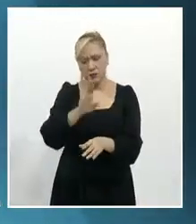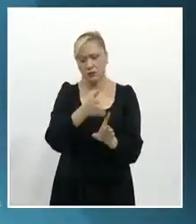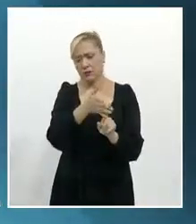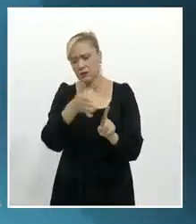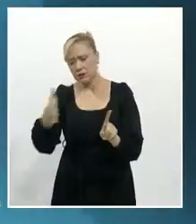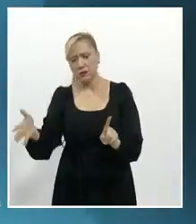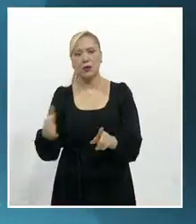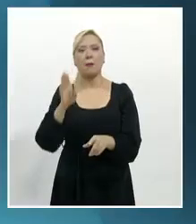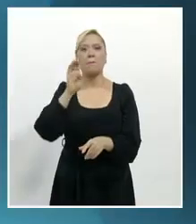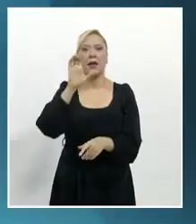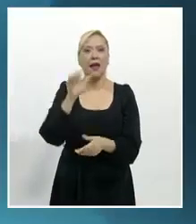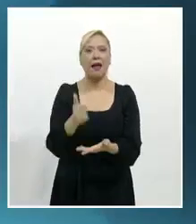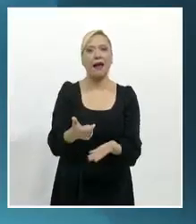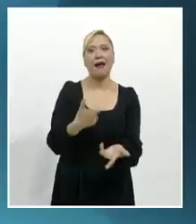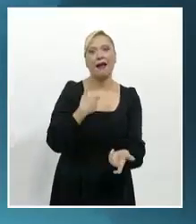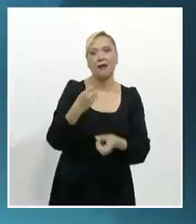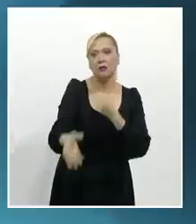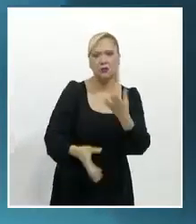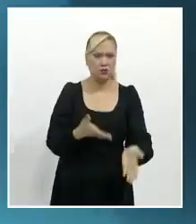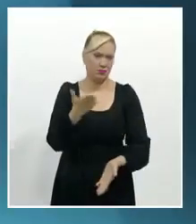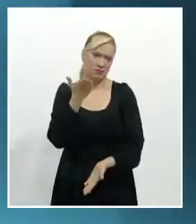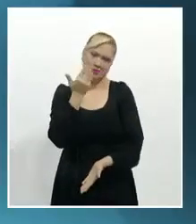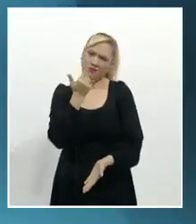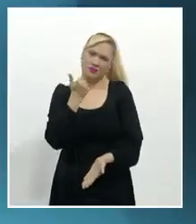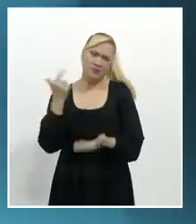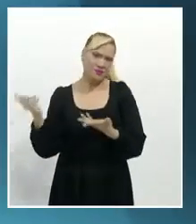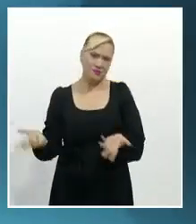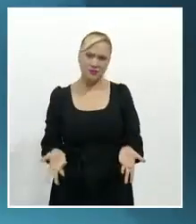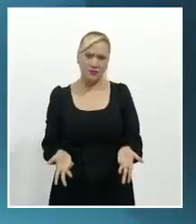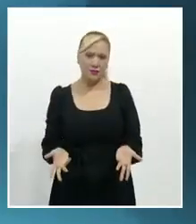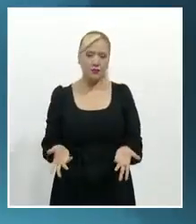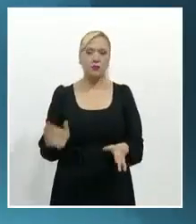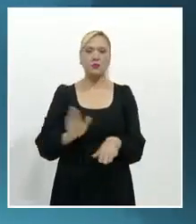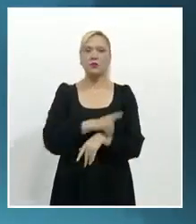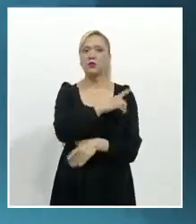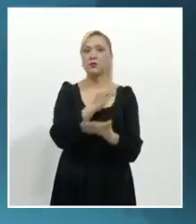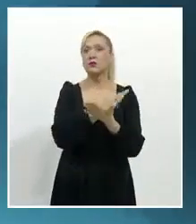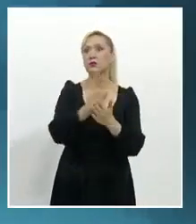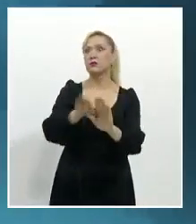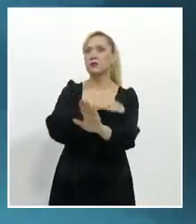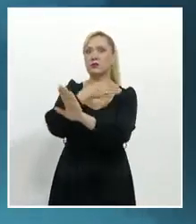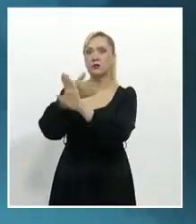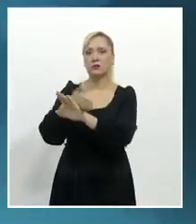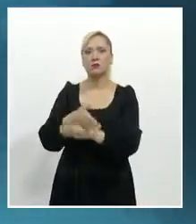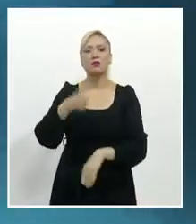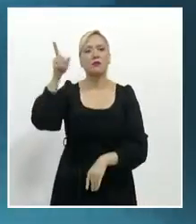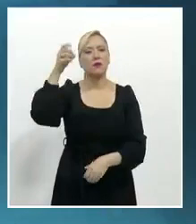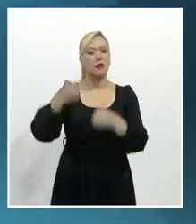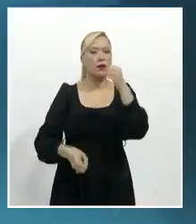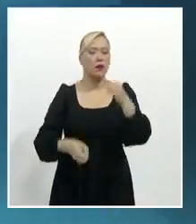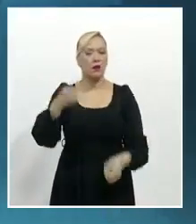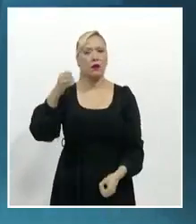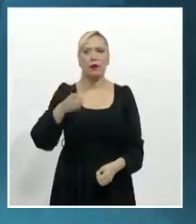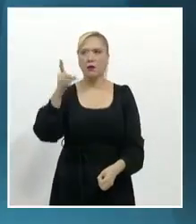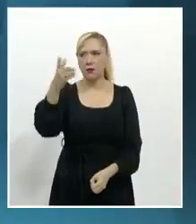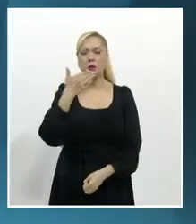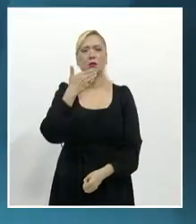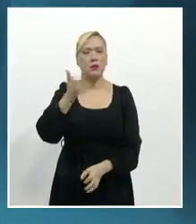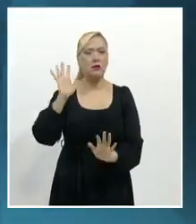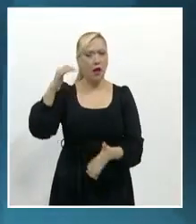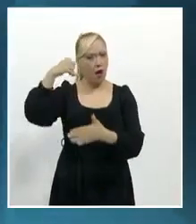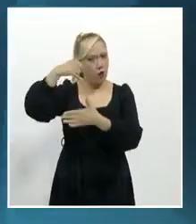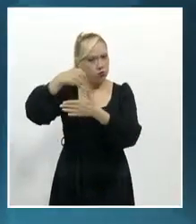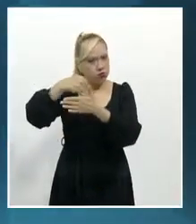sociales. El proyecto propone confirmar la resolución impugnada al argumentar que el tribunal local sí valoró de manera exhaustiva